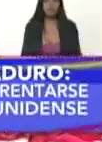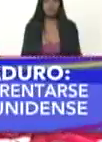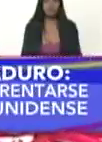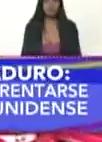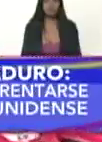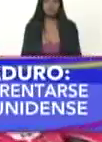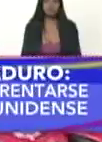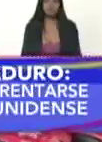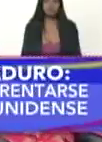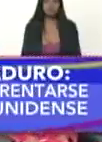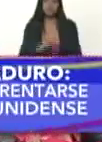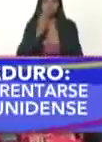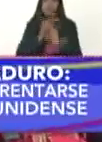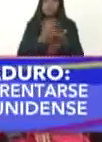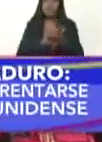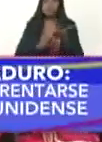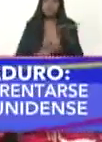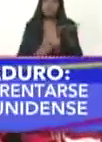Yo propondría